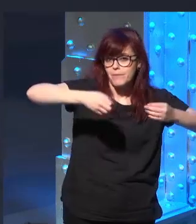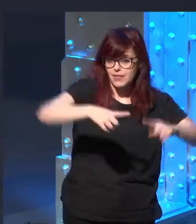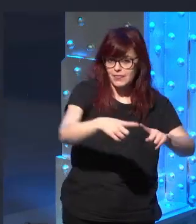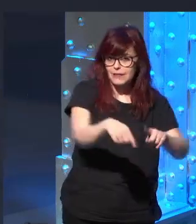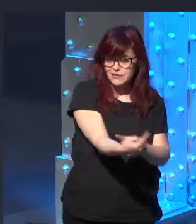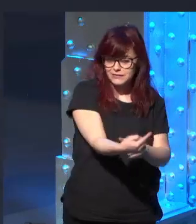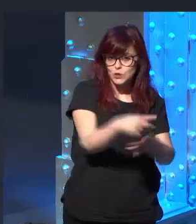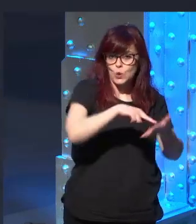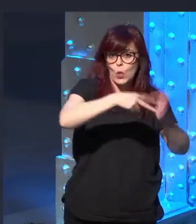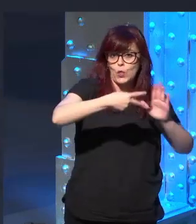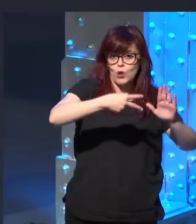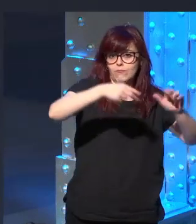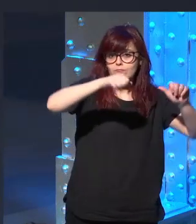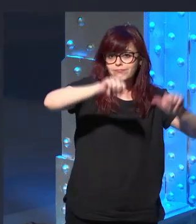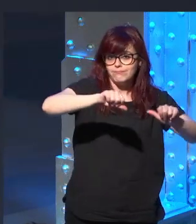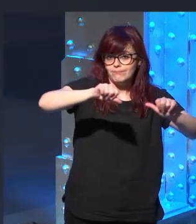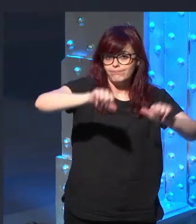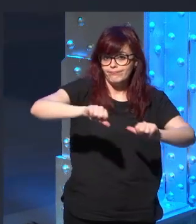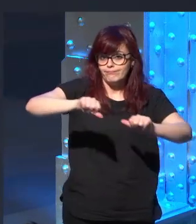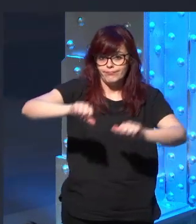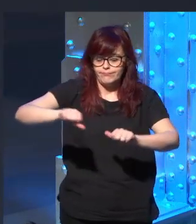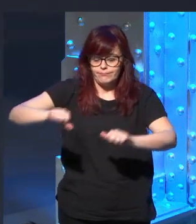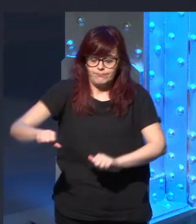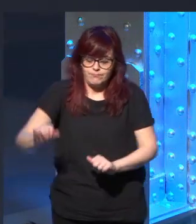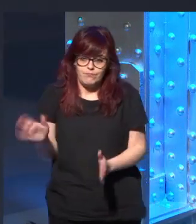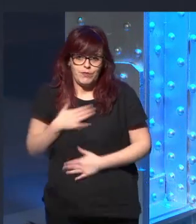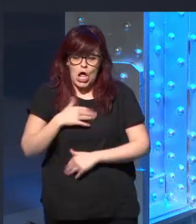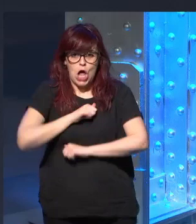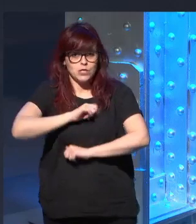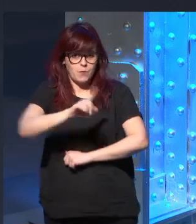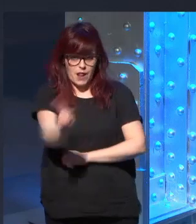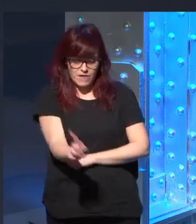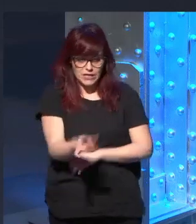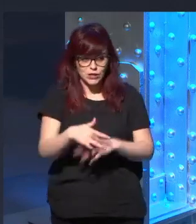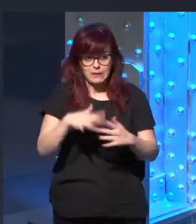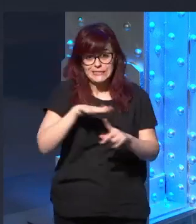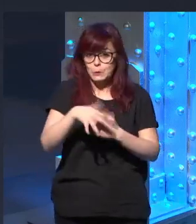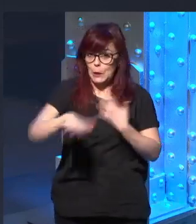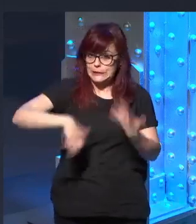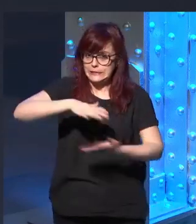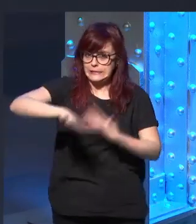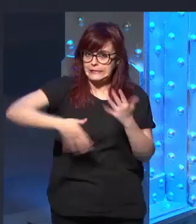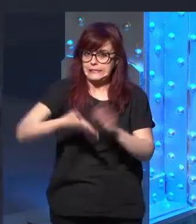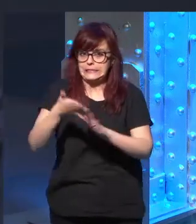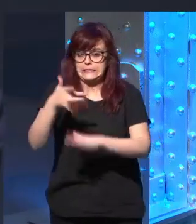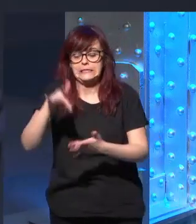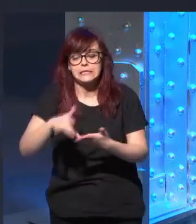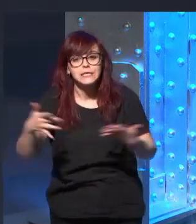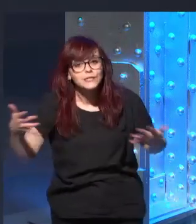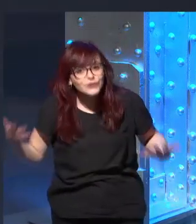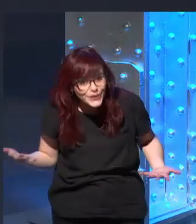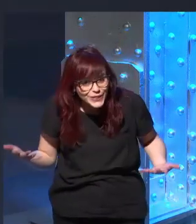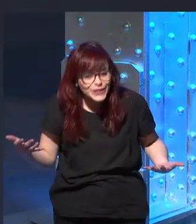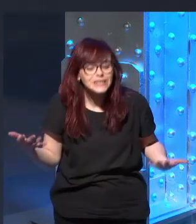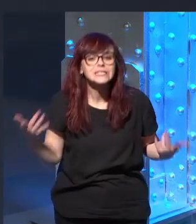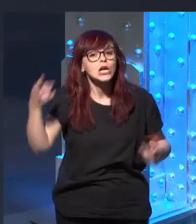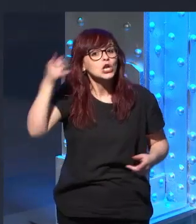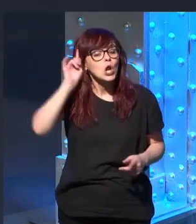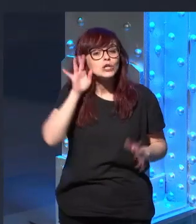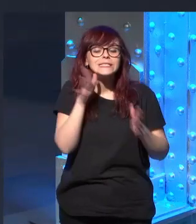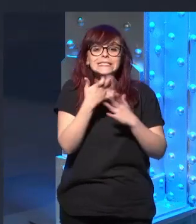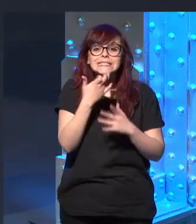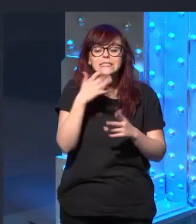empezó a resolverse hacia un lugar que no nos esperábamos. Se complicó la cosa. Y yo no sé si